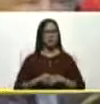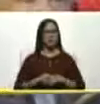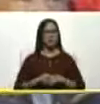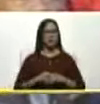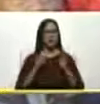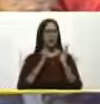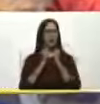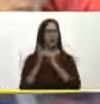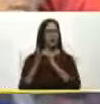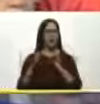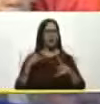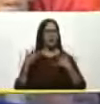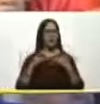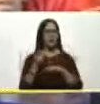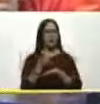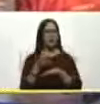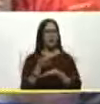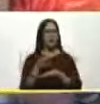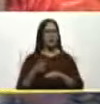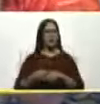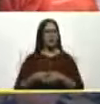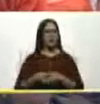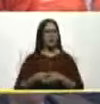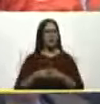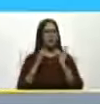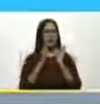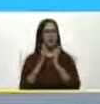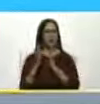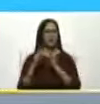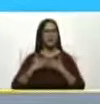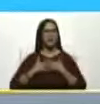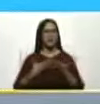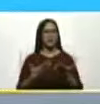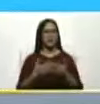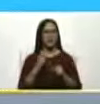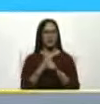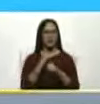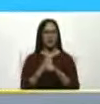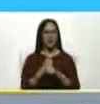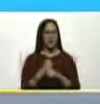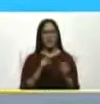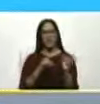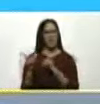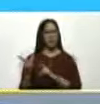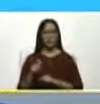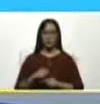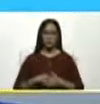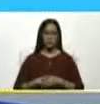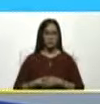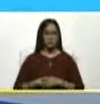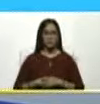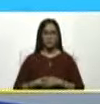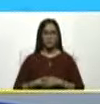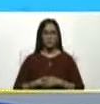organizar los actos de gobierno, que organizar y entregar las obras es suficiente.